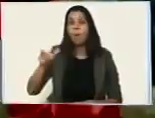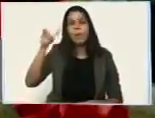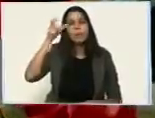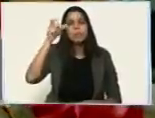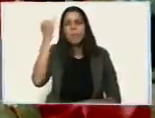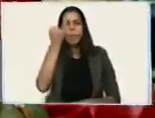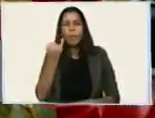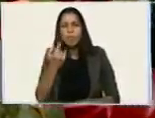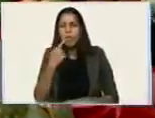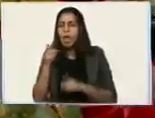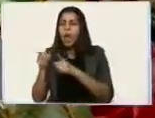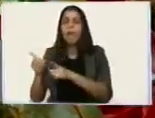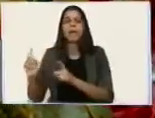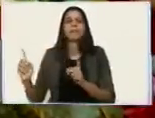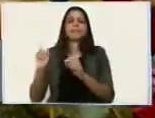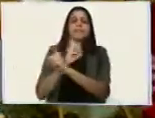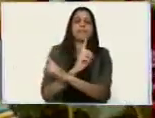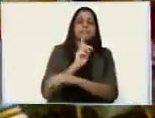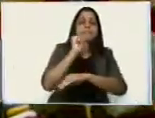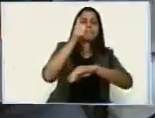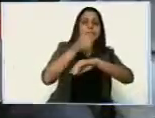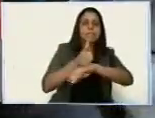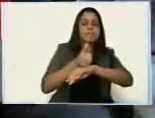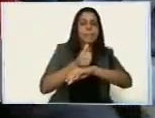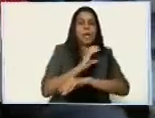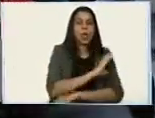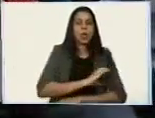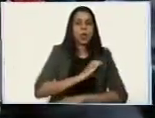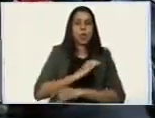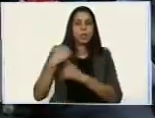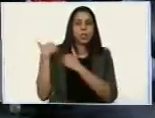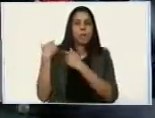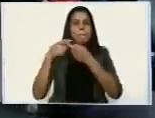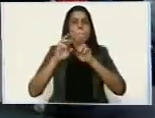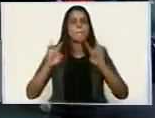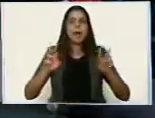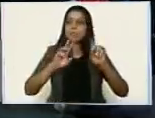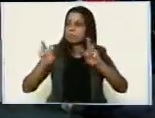como presidente de la Comisión por la Paz y la Justicia.